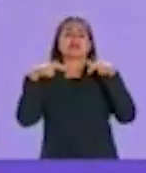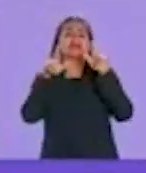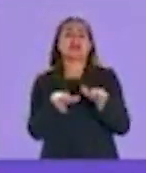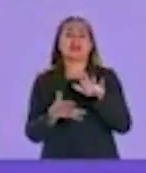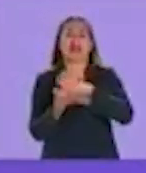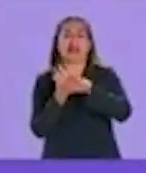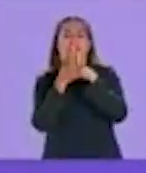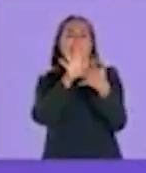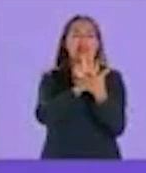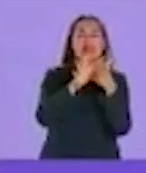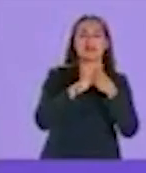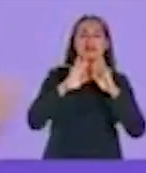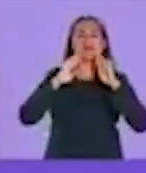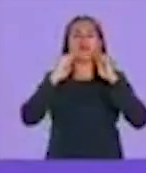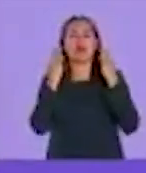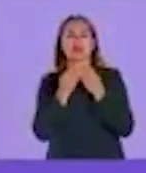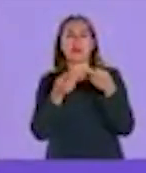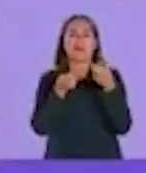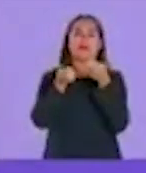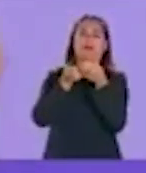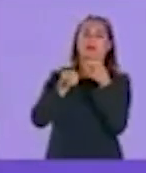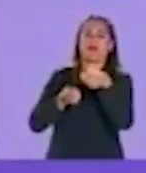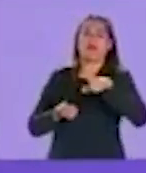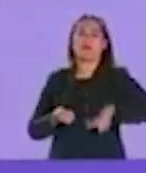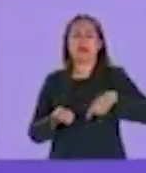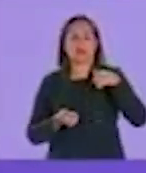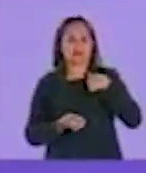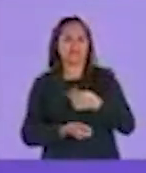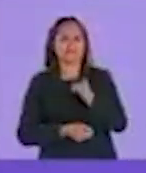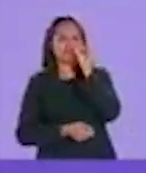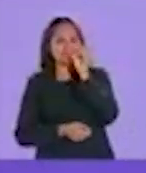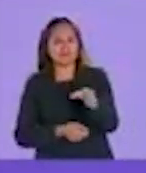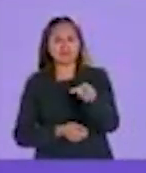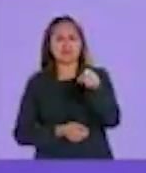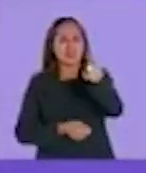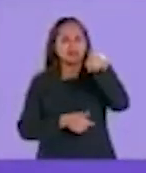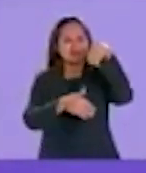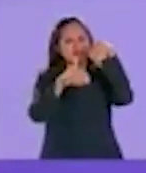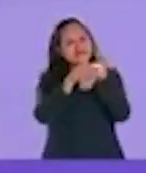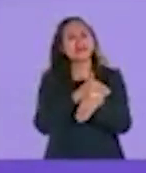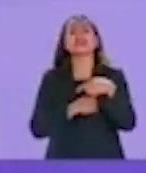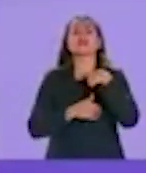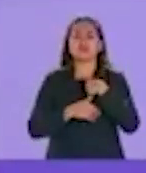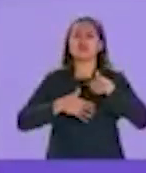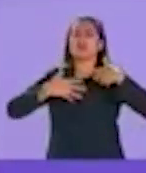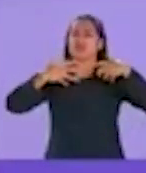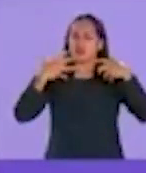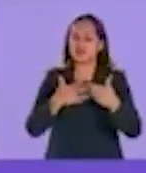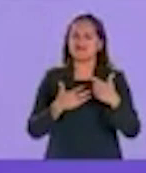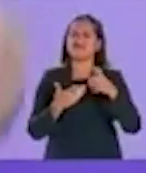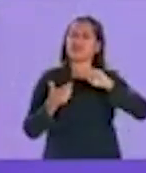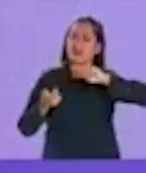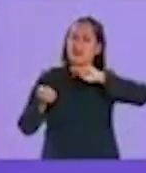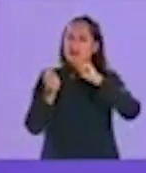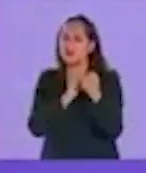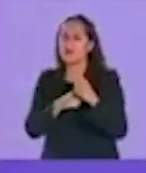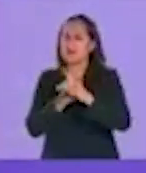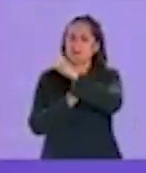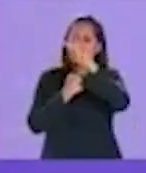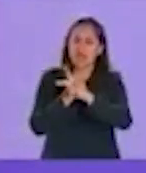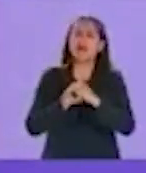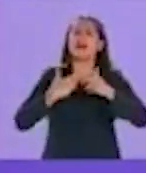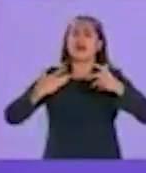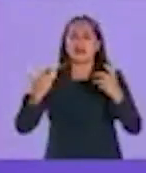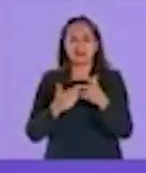del poder para que las cosas de verdad cambie en el país vamos a cortar